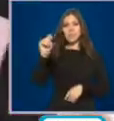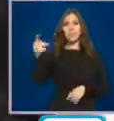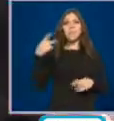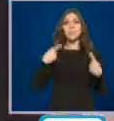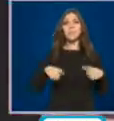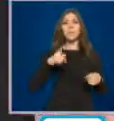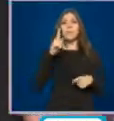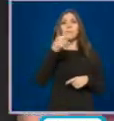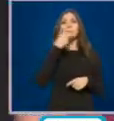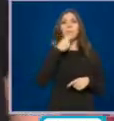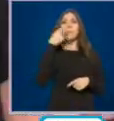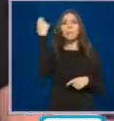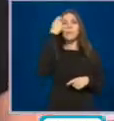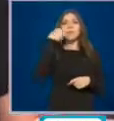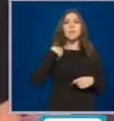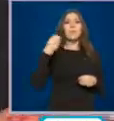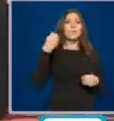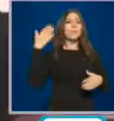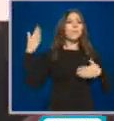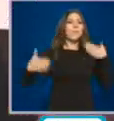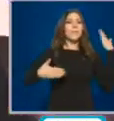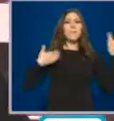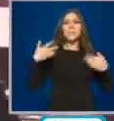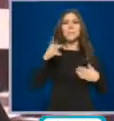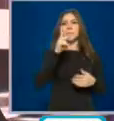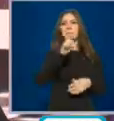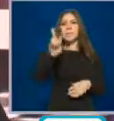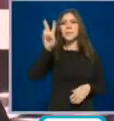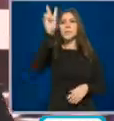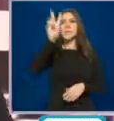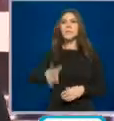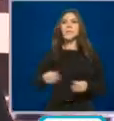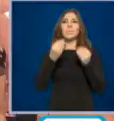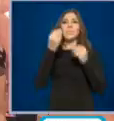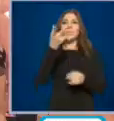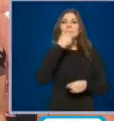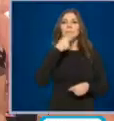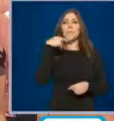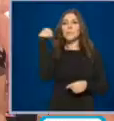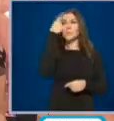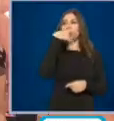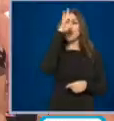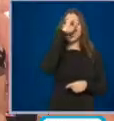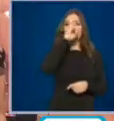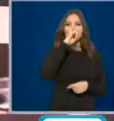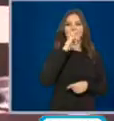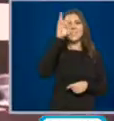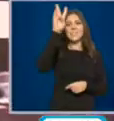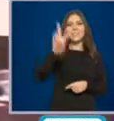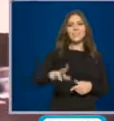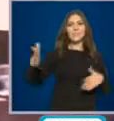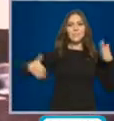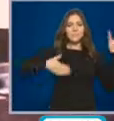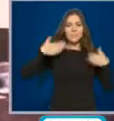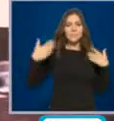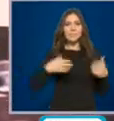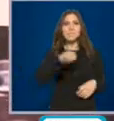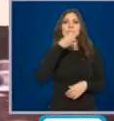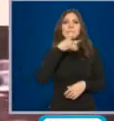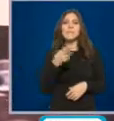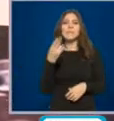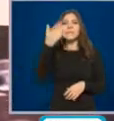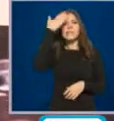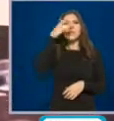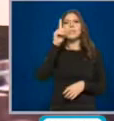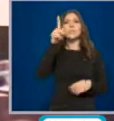no sabes cómo me divertí en Vallarta, es que no sabes qué hombres tan guapos. Y bueno, la verdad es muy, muy divertido y muy padre saber que alguien